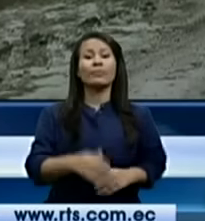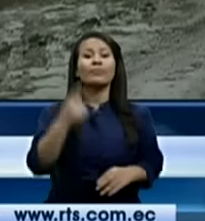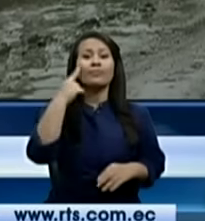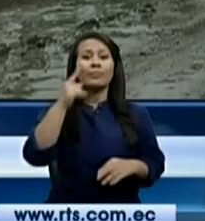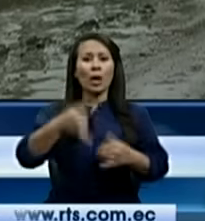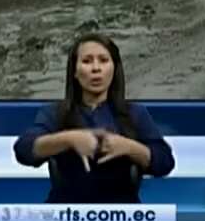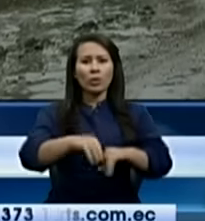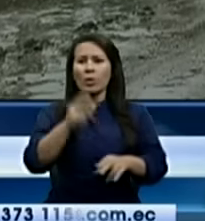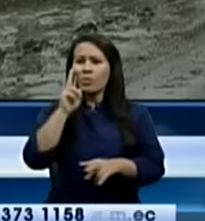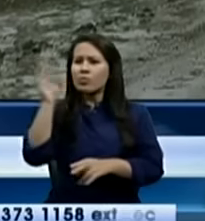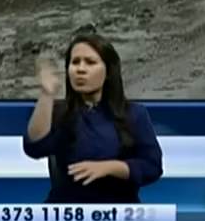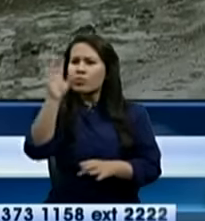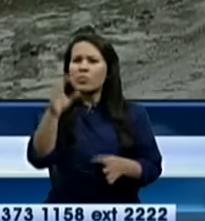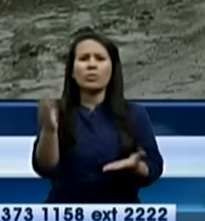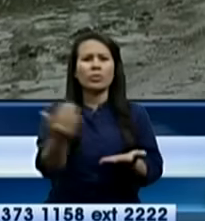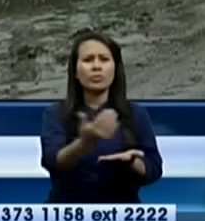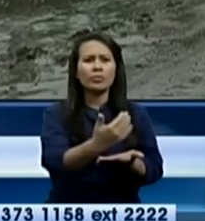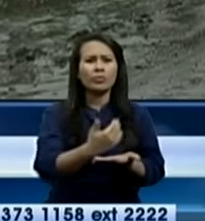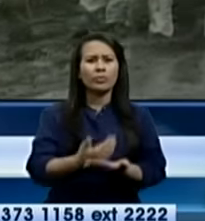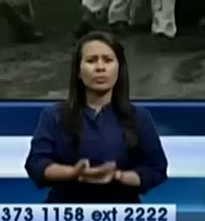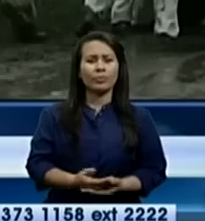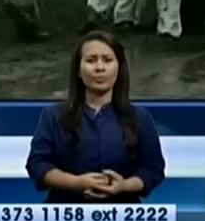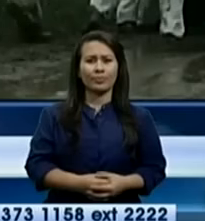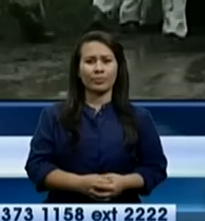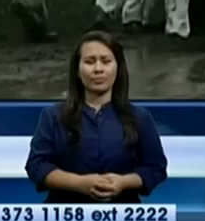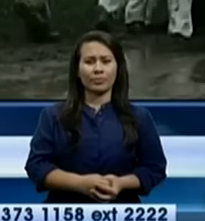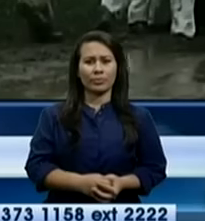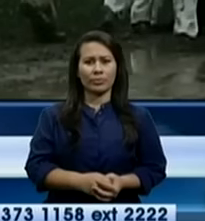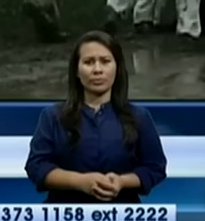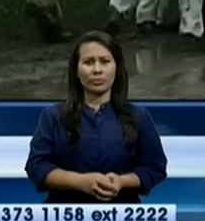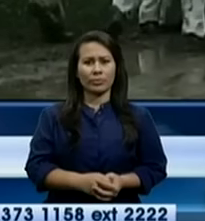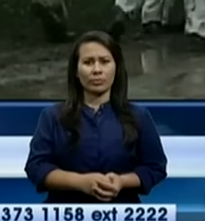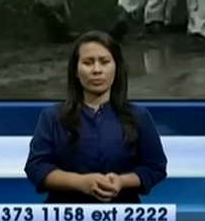seguir de cerca toda esta investigación.